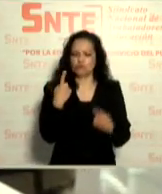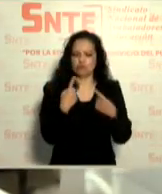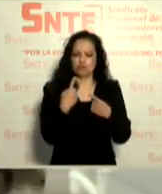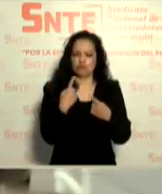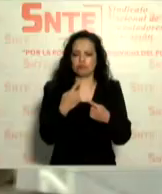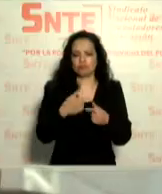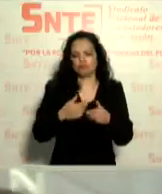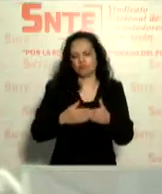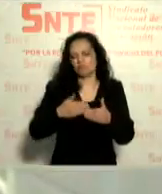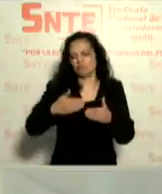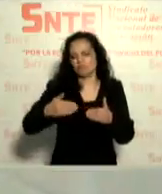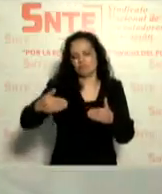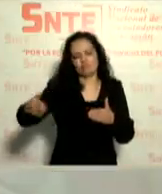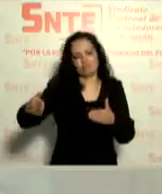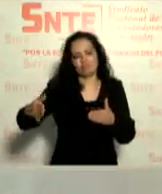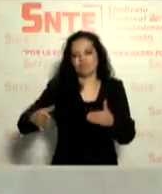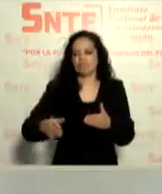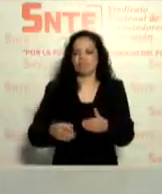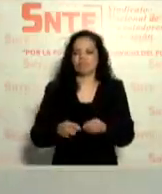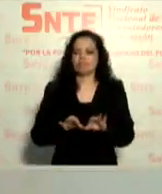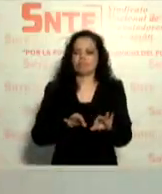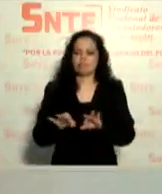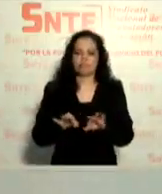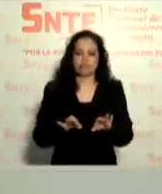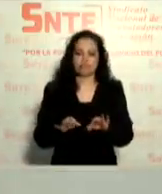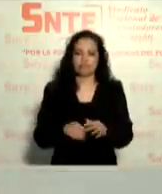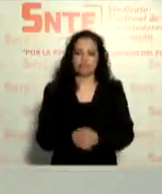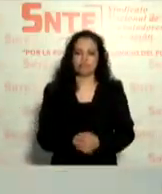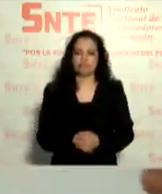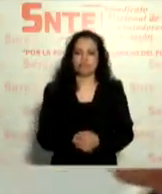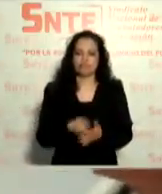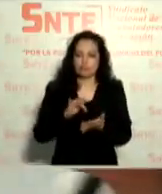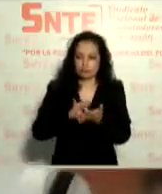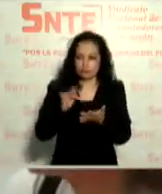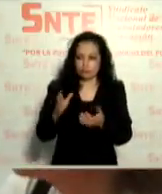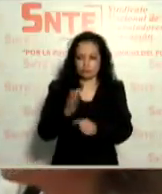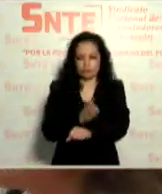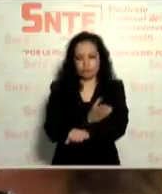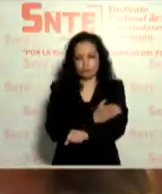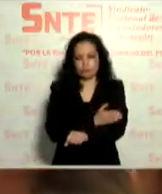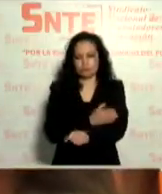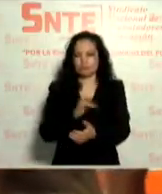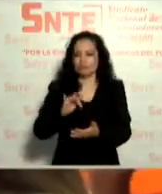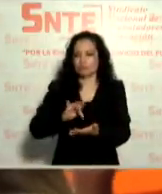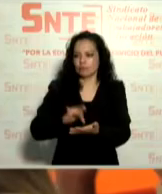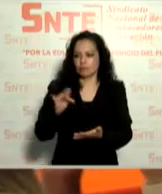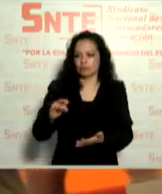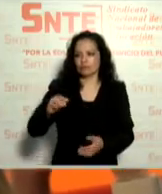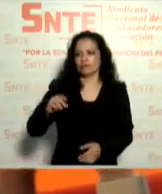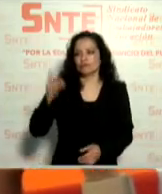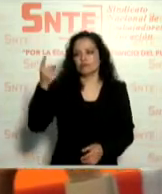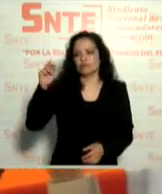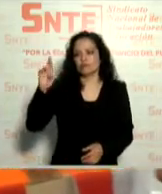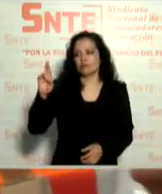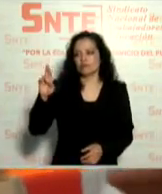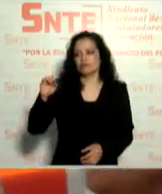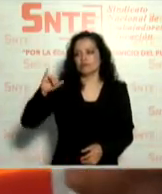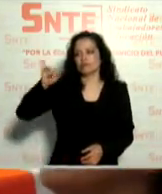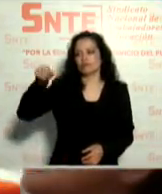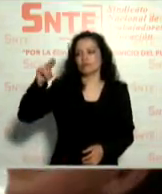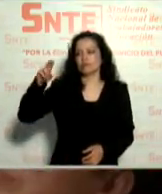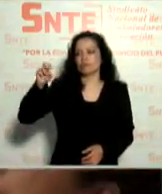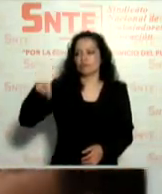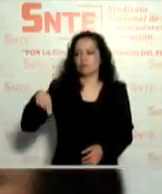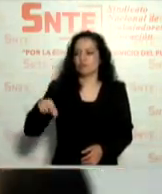al CENTE. Gracias por acompañarnos. Gracias, gracias, doctor Juan Casasús. Muchas felicidades,